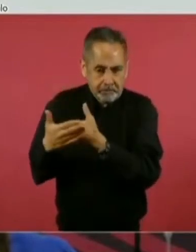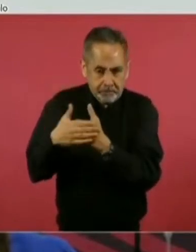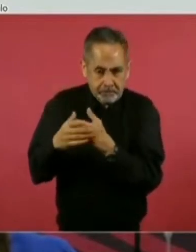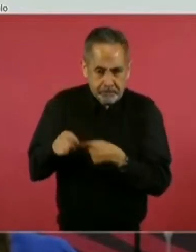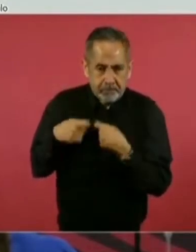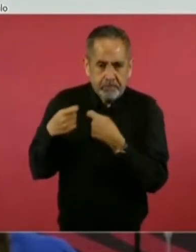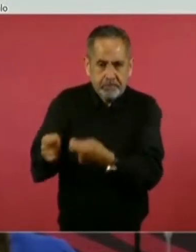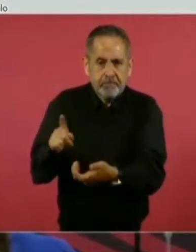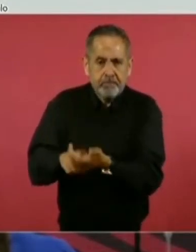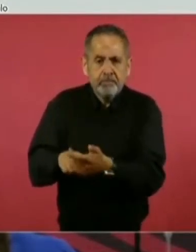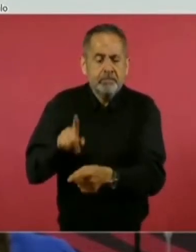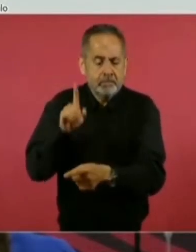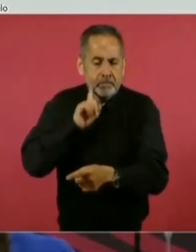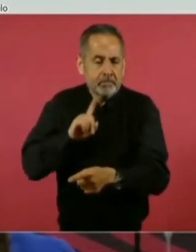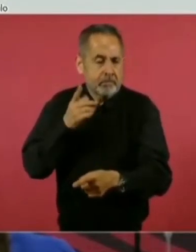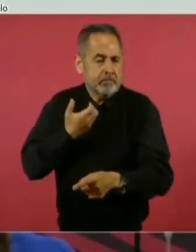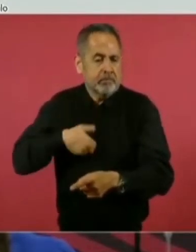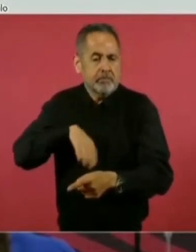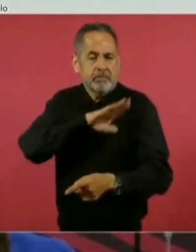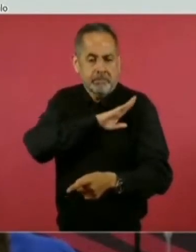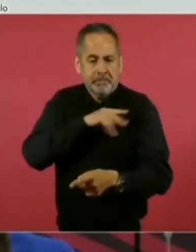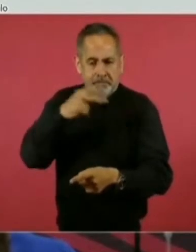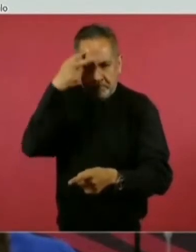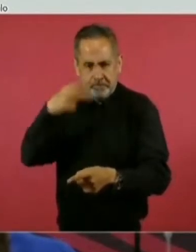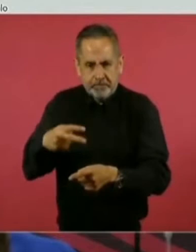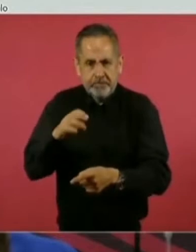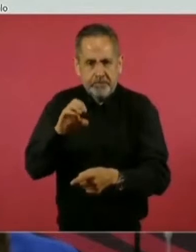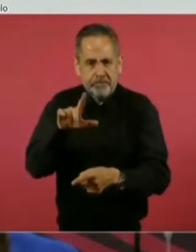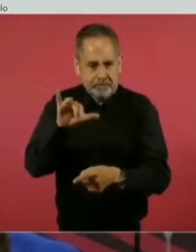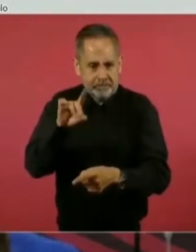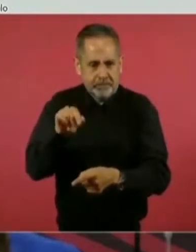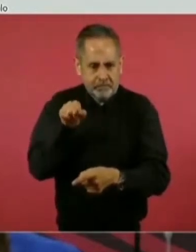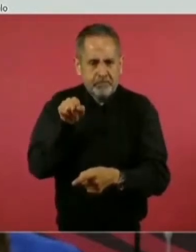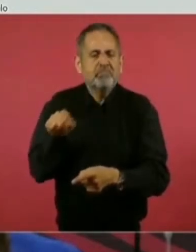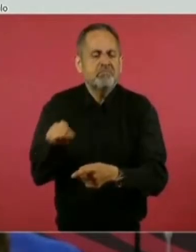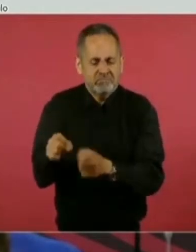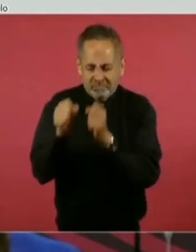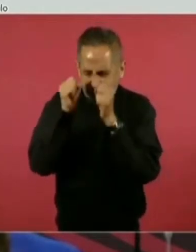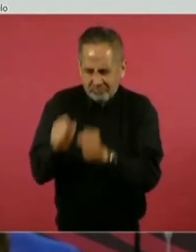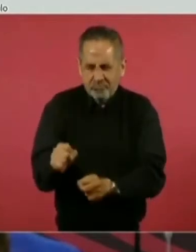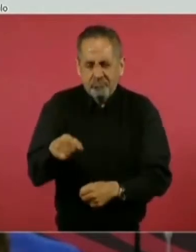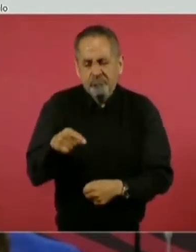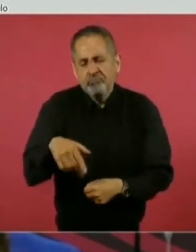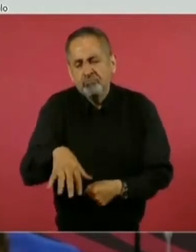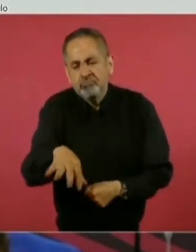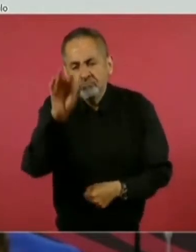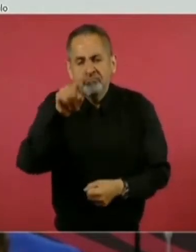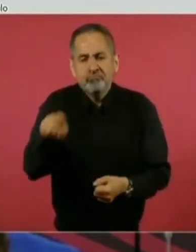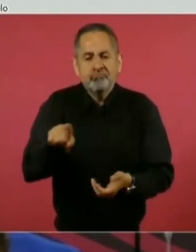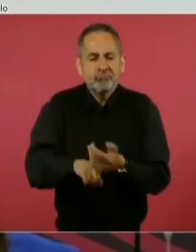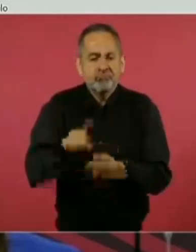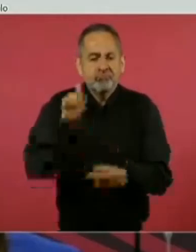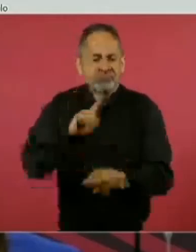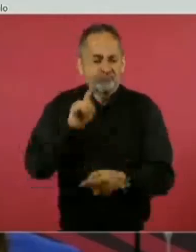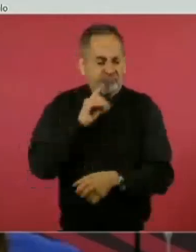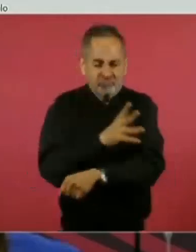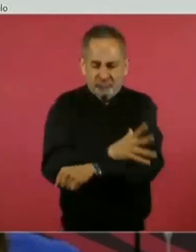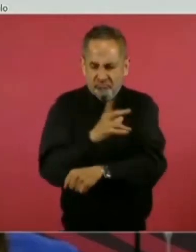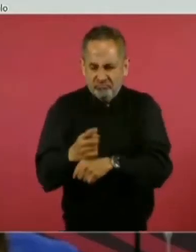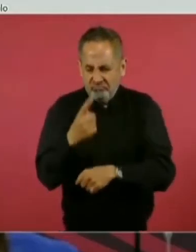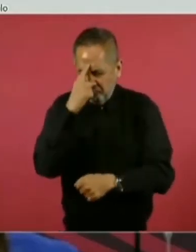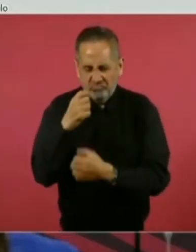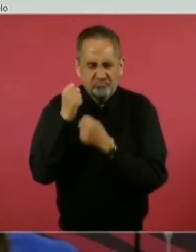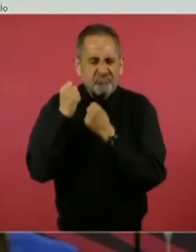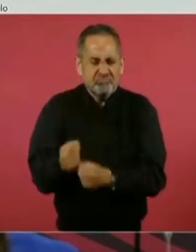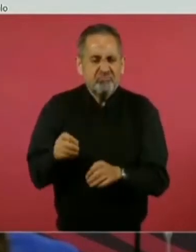logre la próxima presidenta de México, Claudia Sheinbaum Pardo, una mujer de principios,